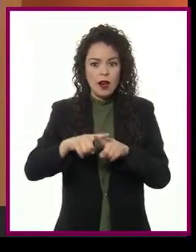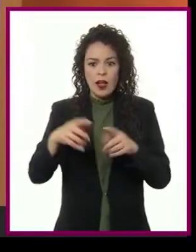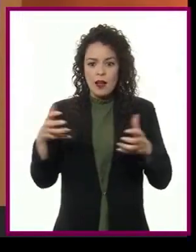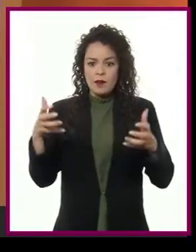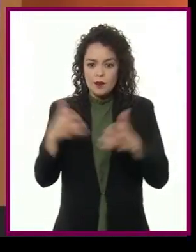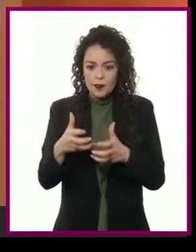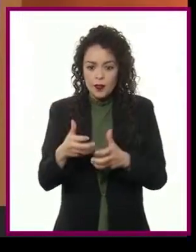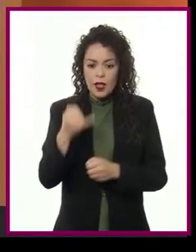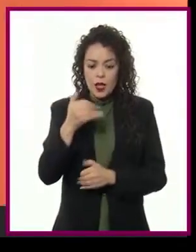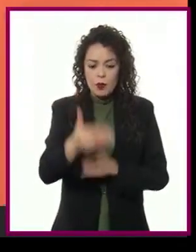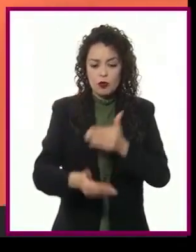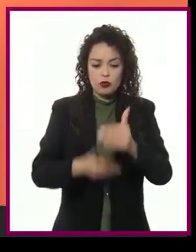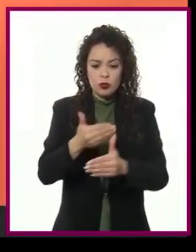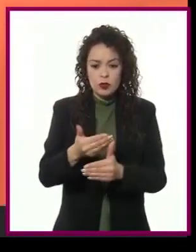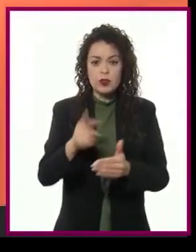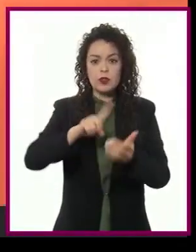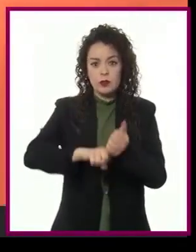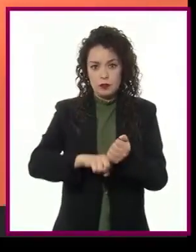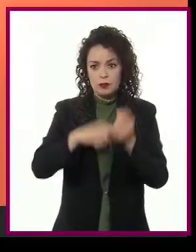procedimientos aritméticos.